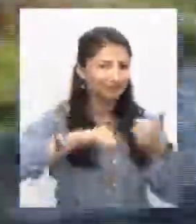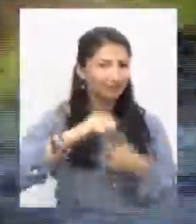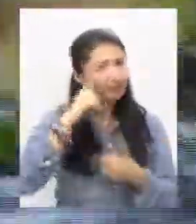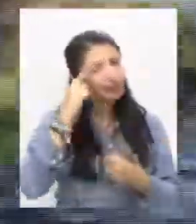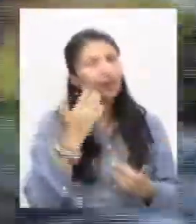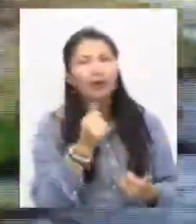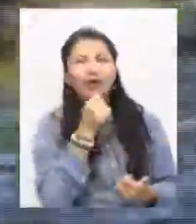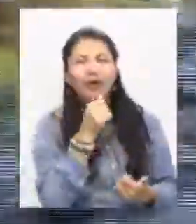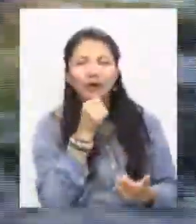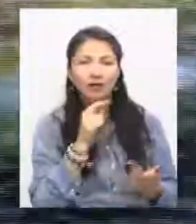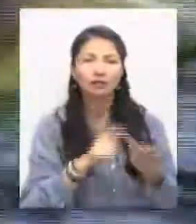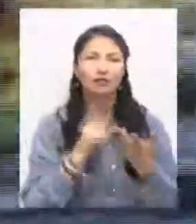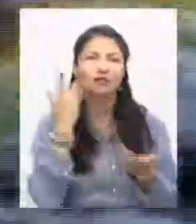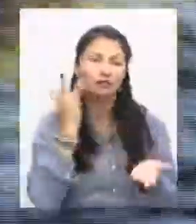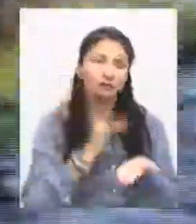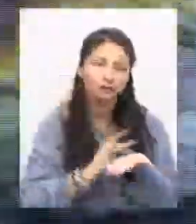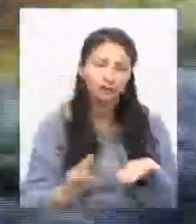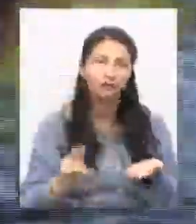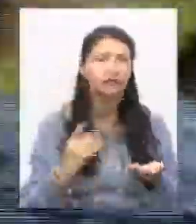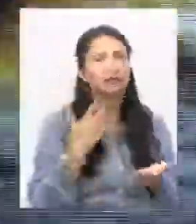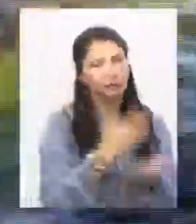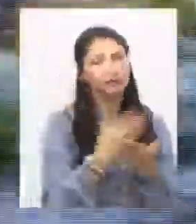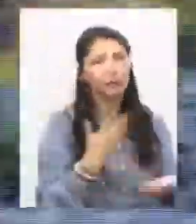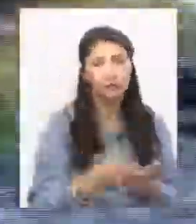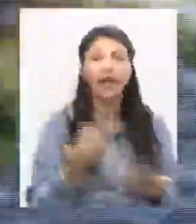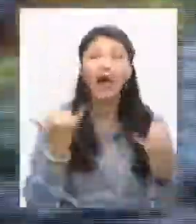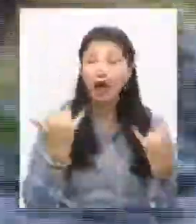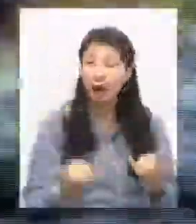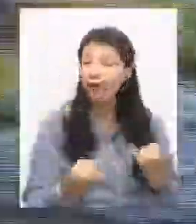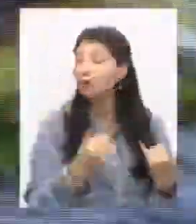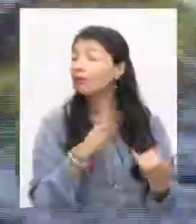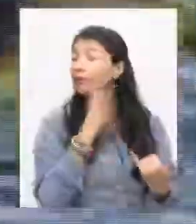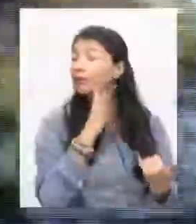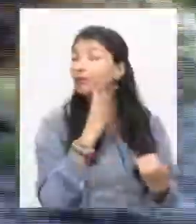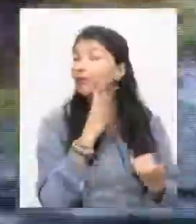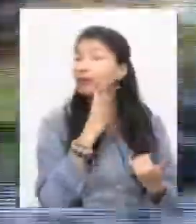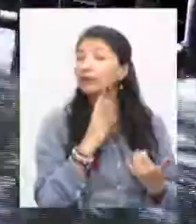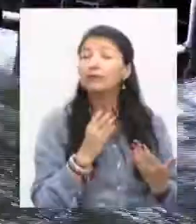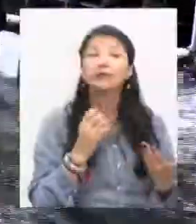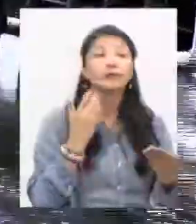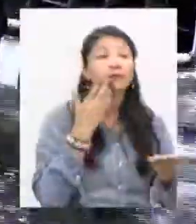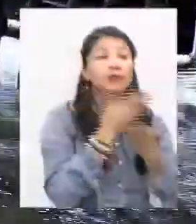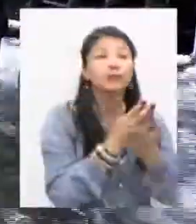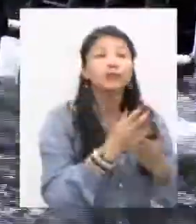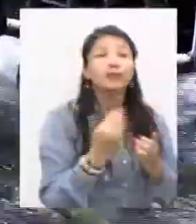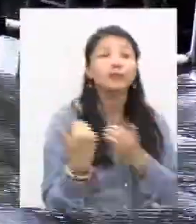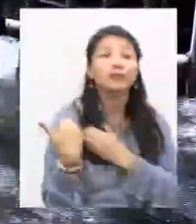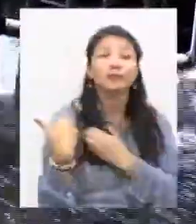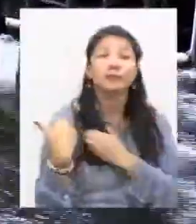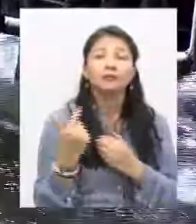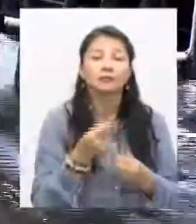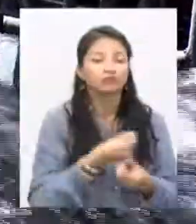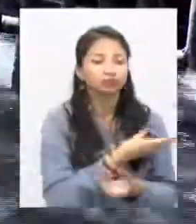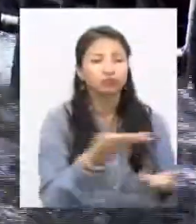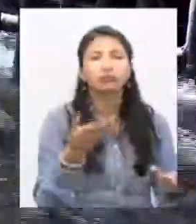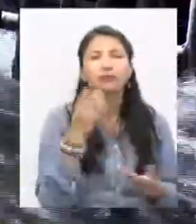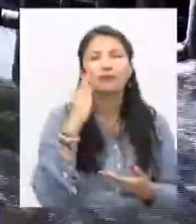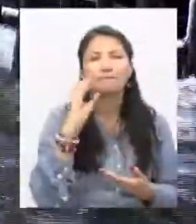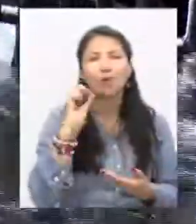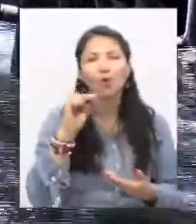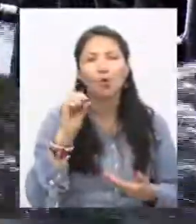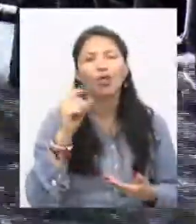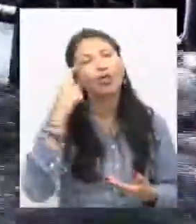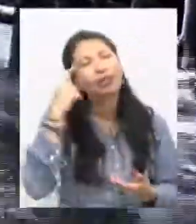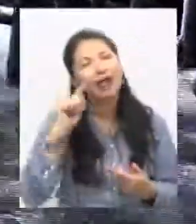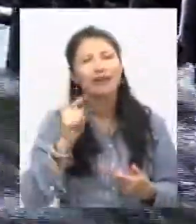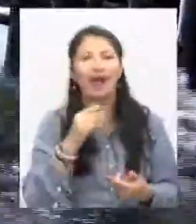decir, recursos de agua potable y saneamiento básico y que vienen pignorados a partir de los denominados bonos